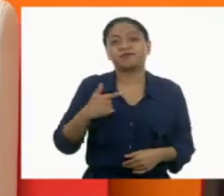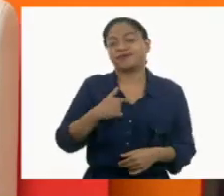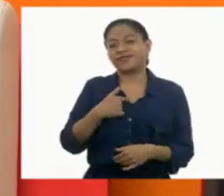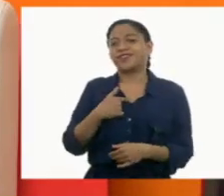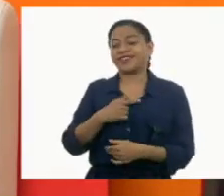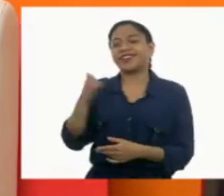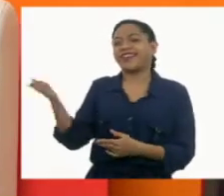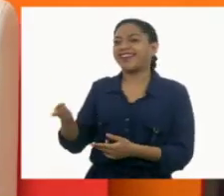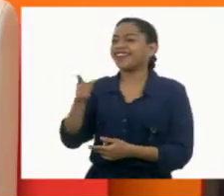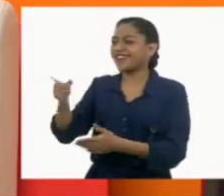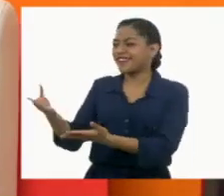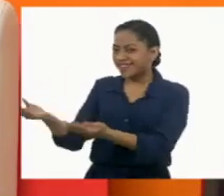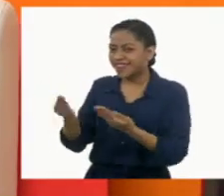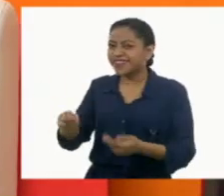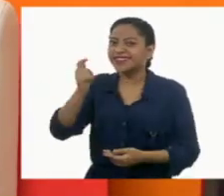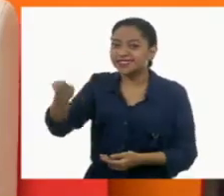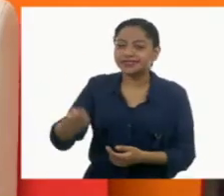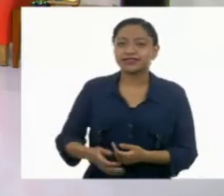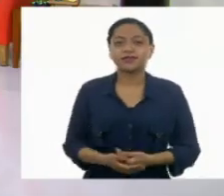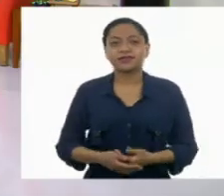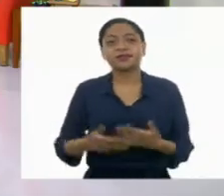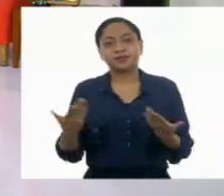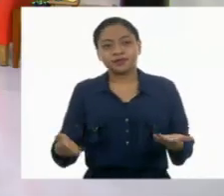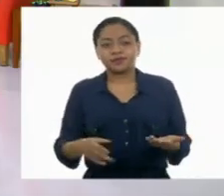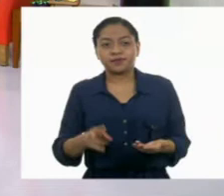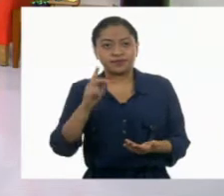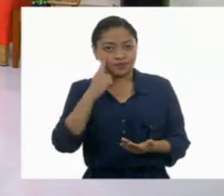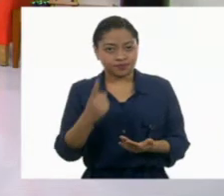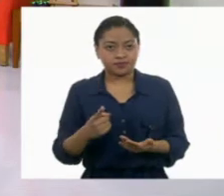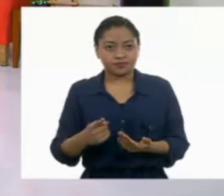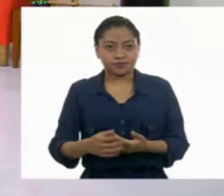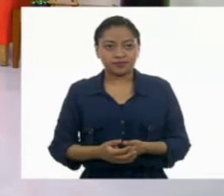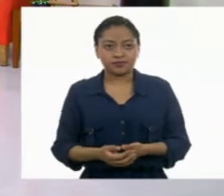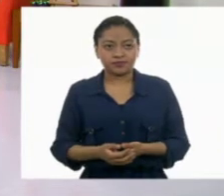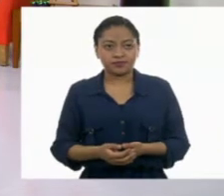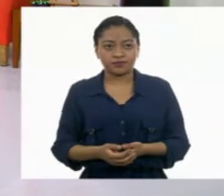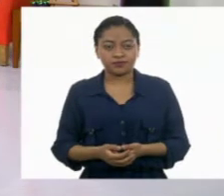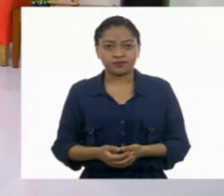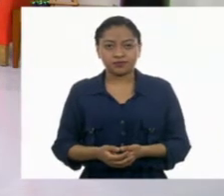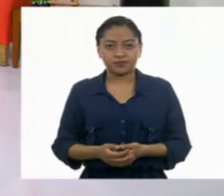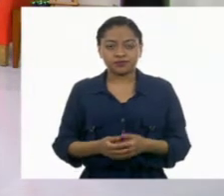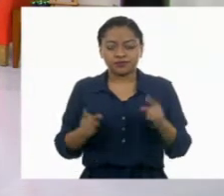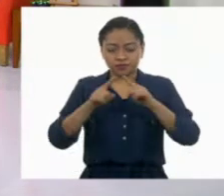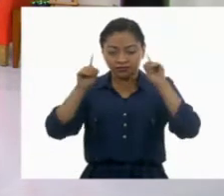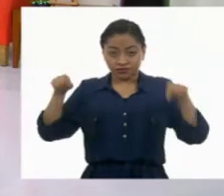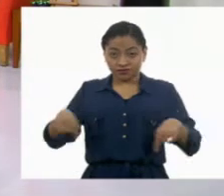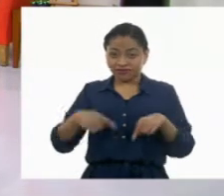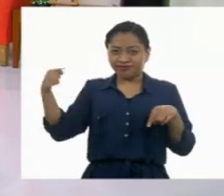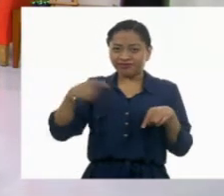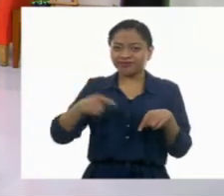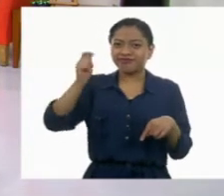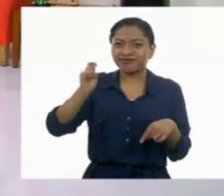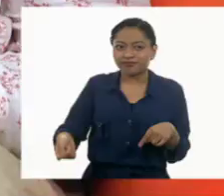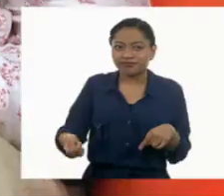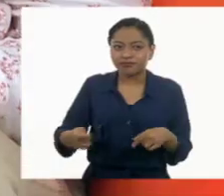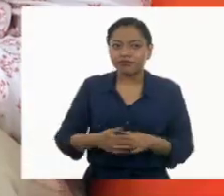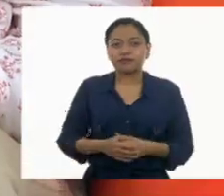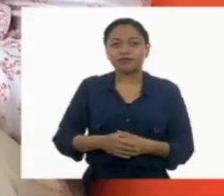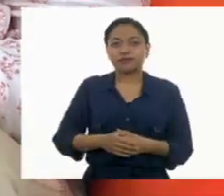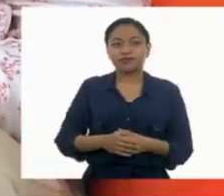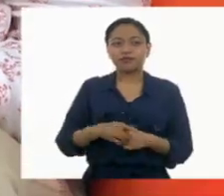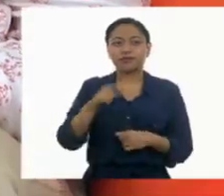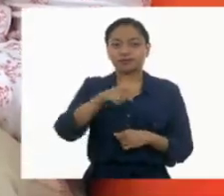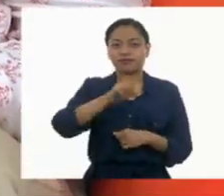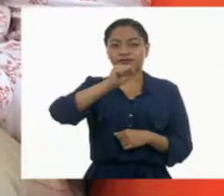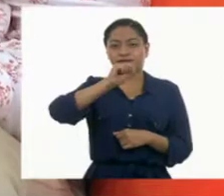qué fue lo que trajiste. Así es. De hecho, este trabajo, bueno, es un signo generador, es lo que